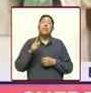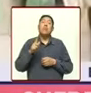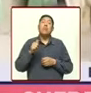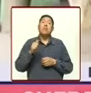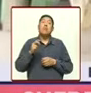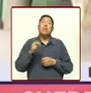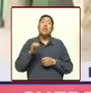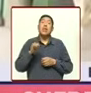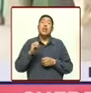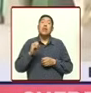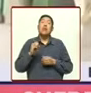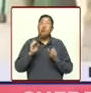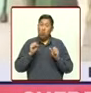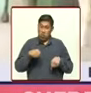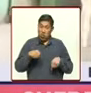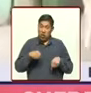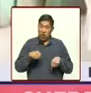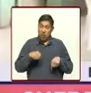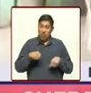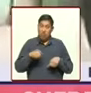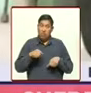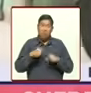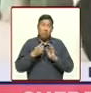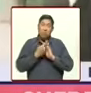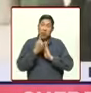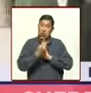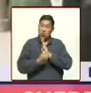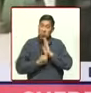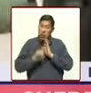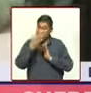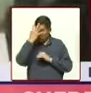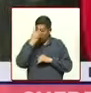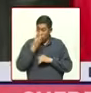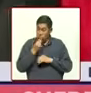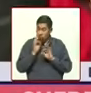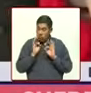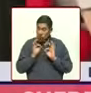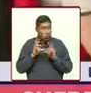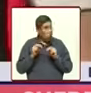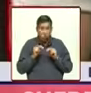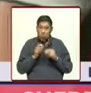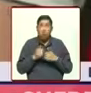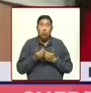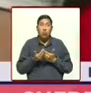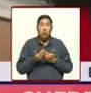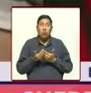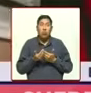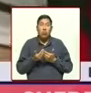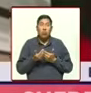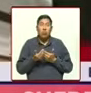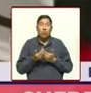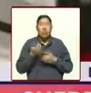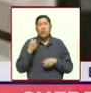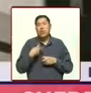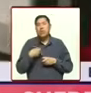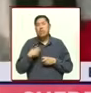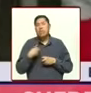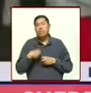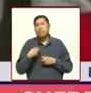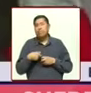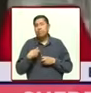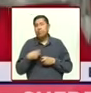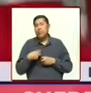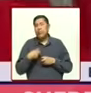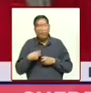él nos va a comentar si al menos puede durar alguna media hora durmiendo una siesta en su cuarto, señor Melanio. No, difícil, al menos entre el